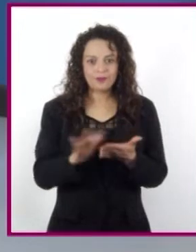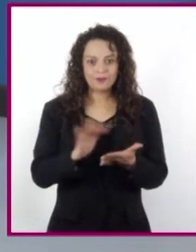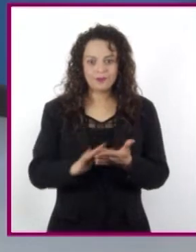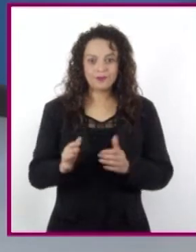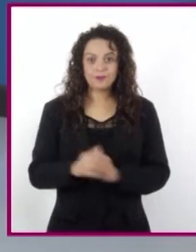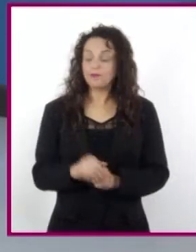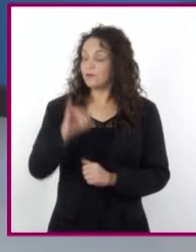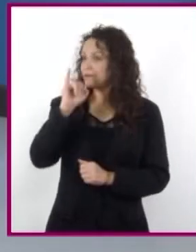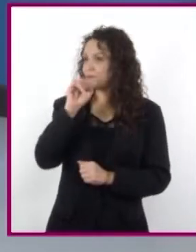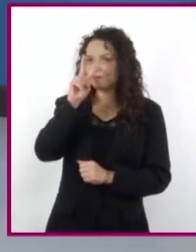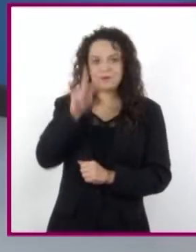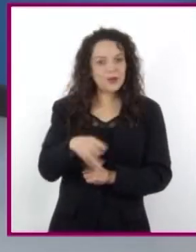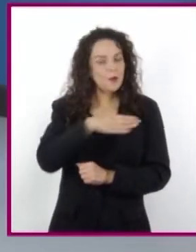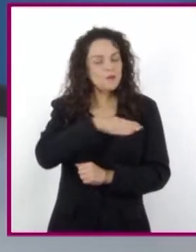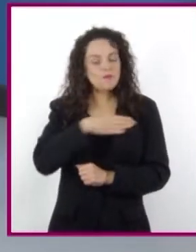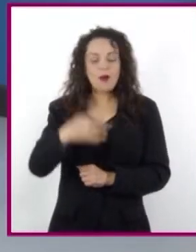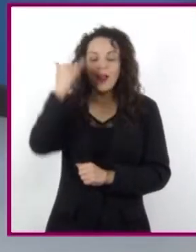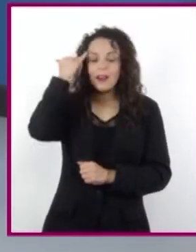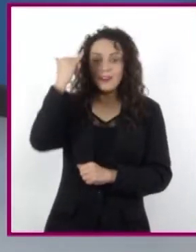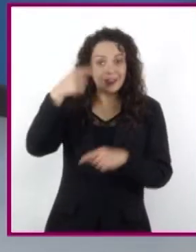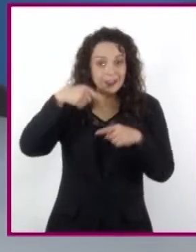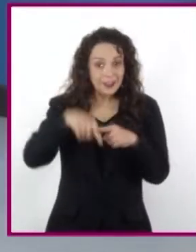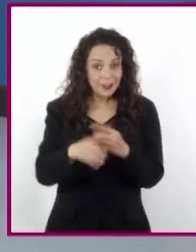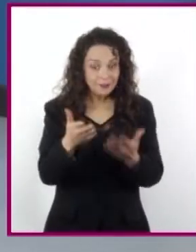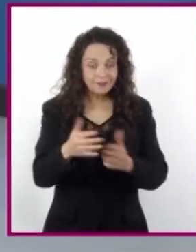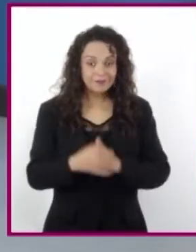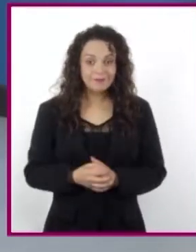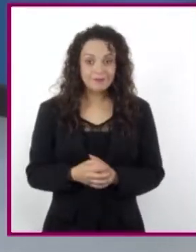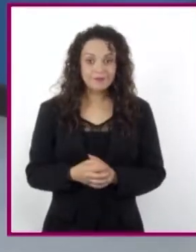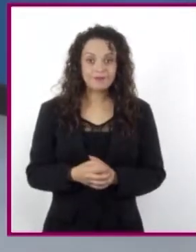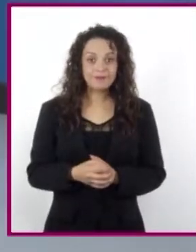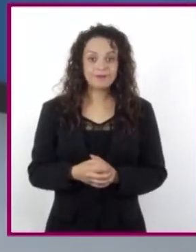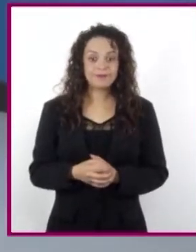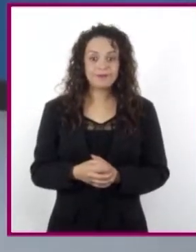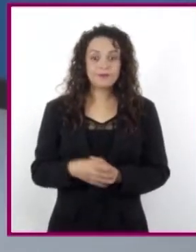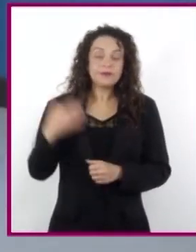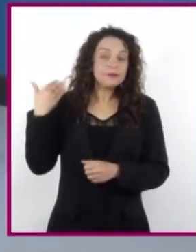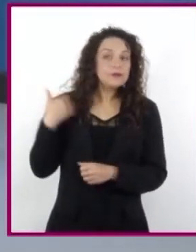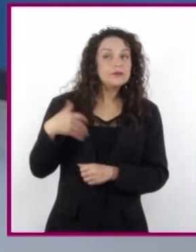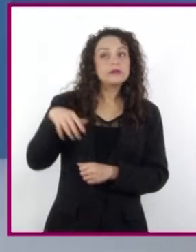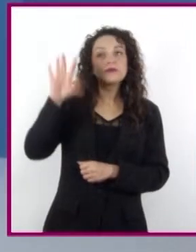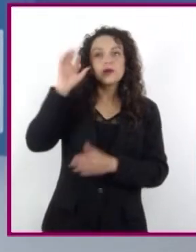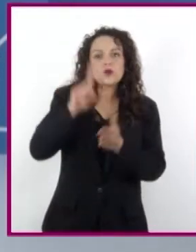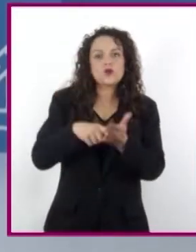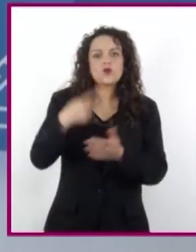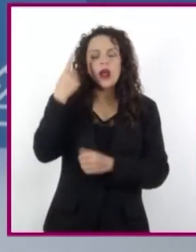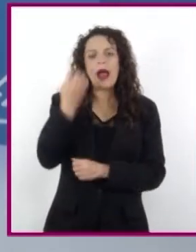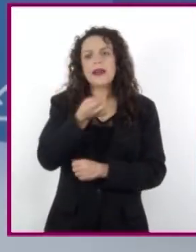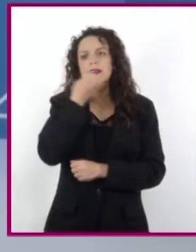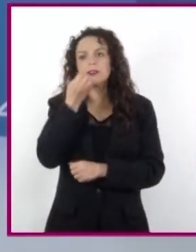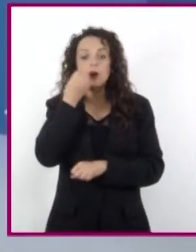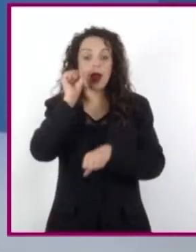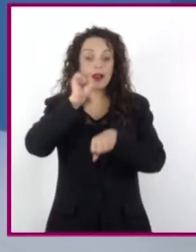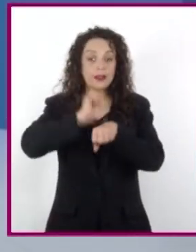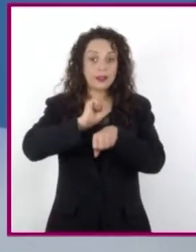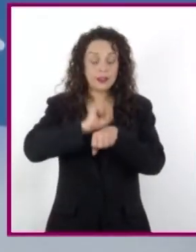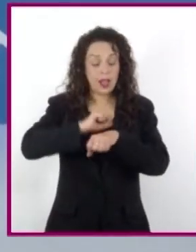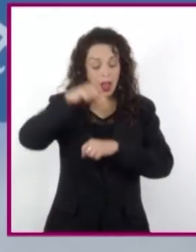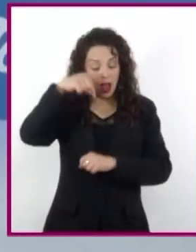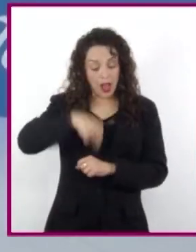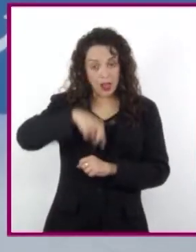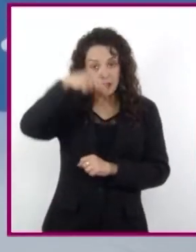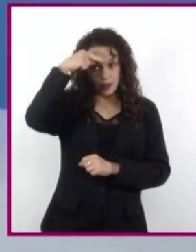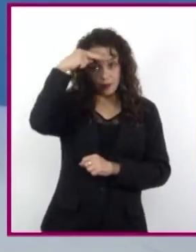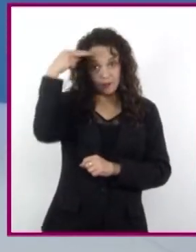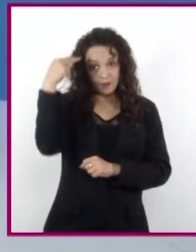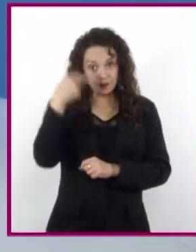Me parece una excelente idea. Comencemos. Érase una vez en una escuela secundaria en México,